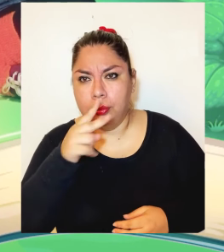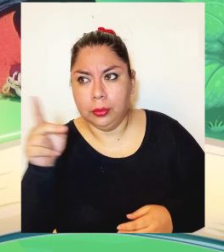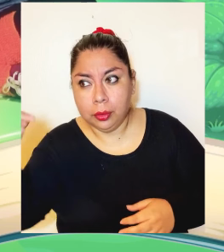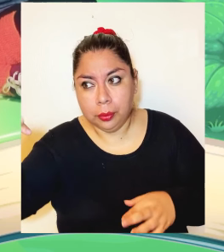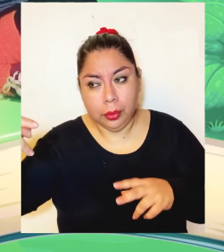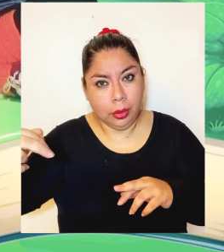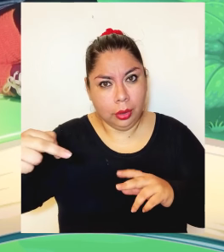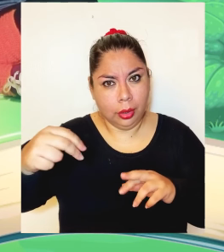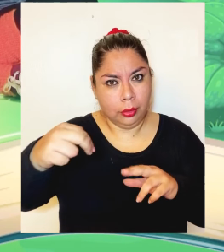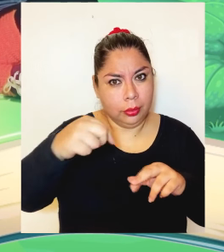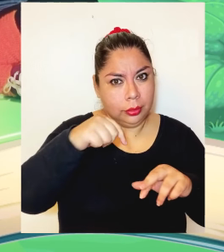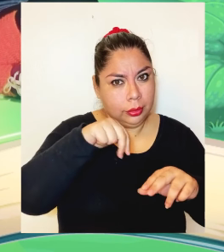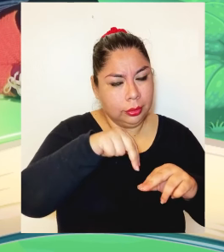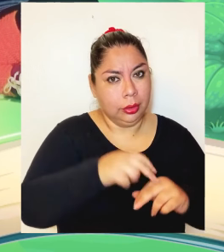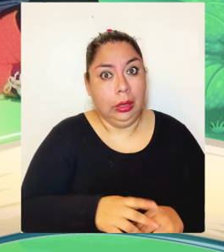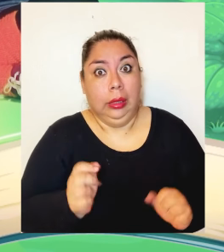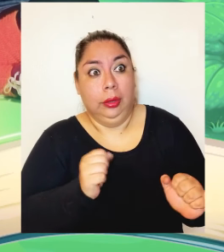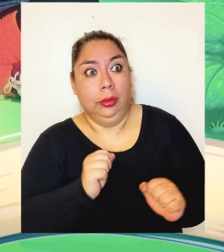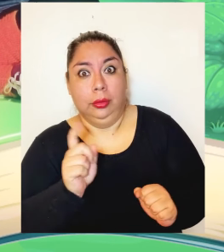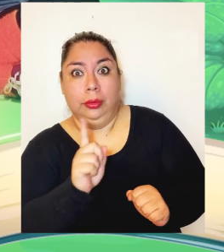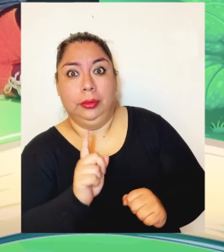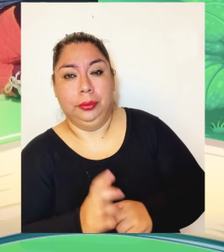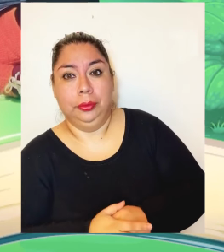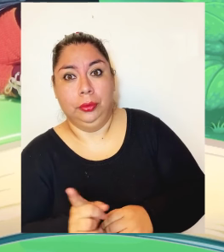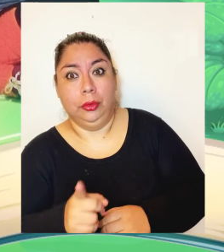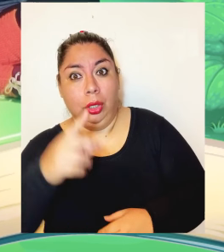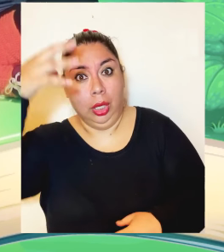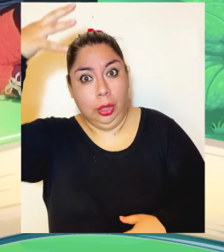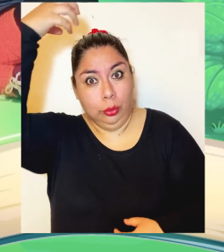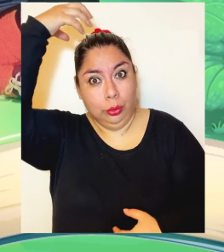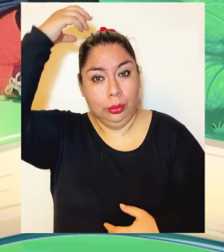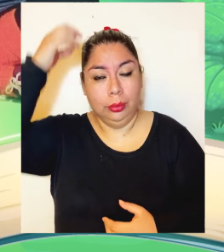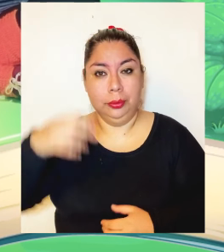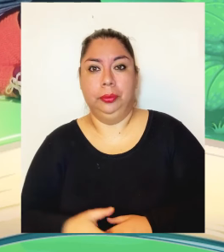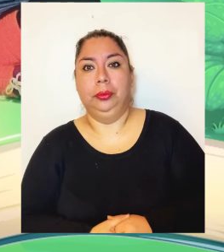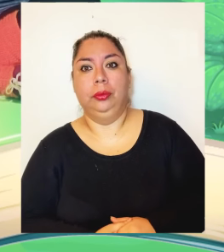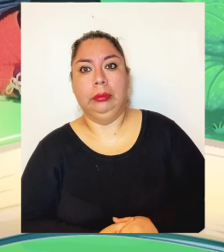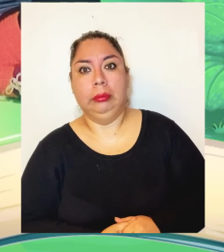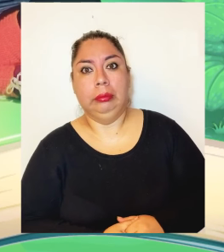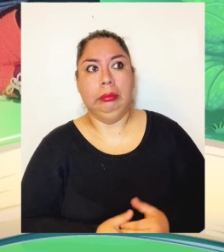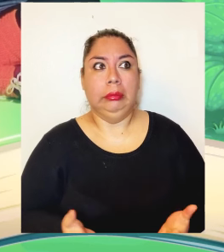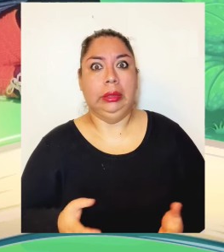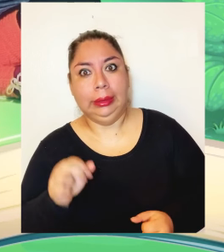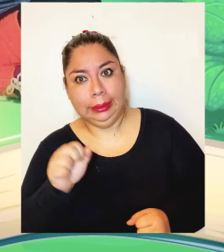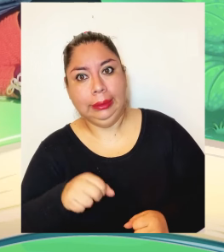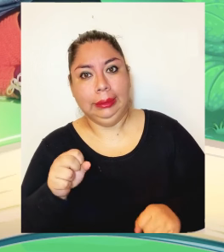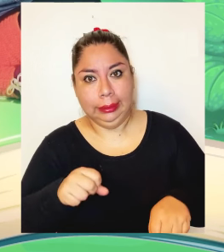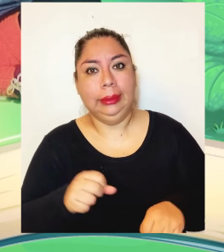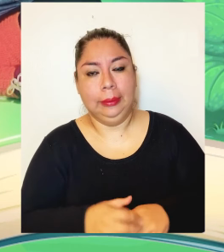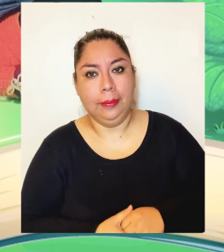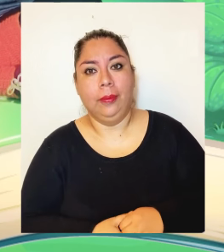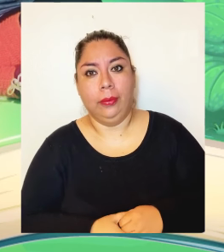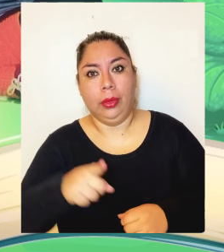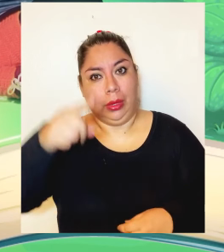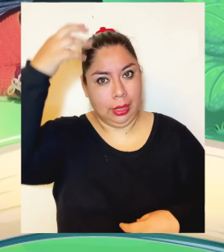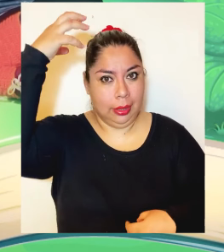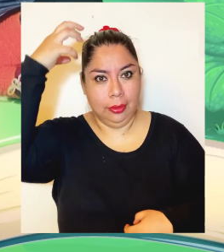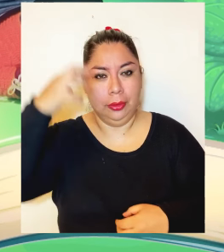ella. ¡Ay, no! ¡El otorongo! Sí, Rumi, el